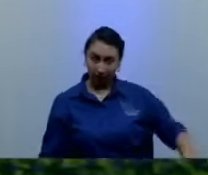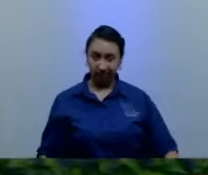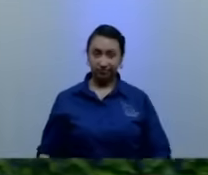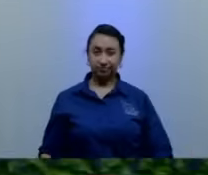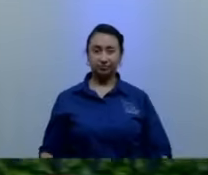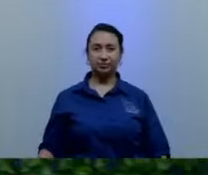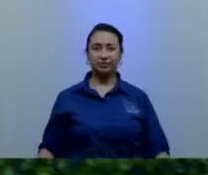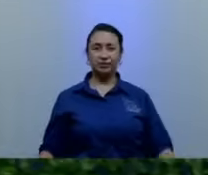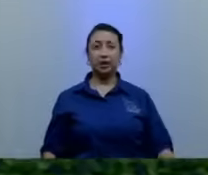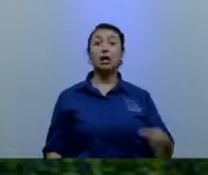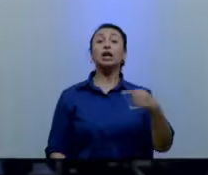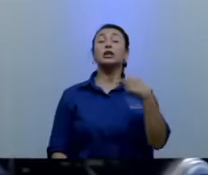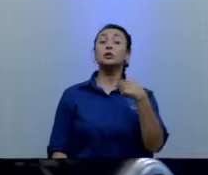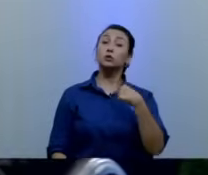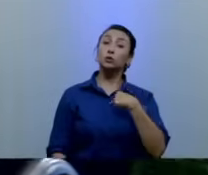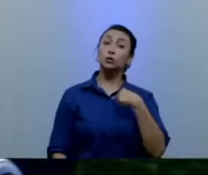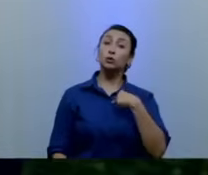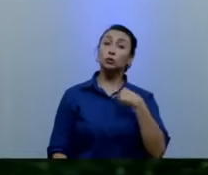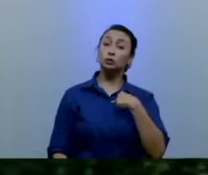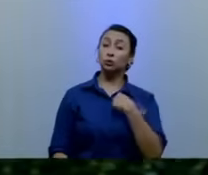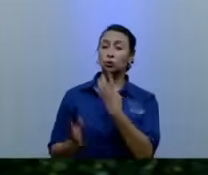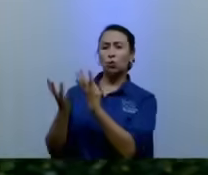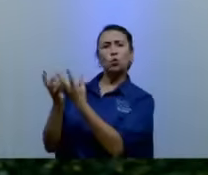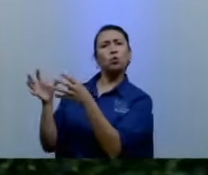Y designé